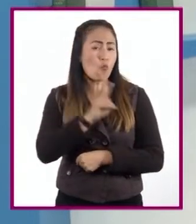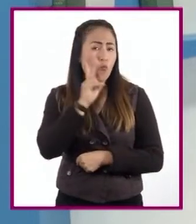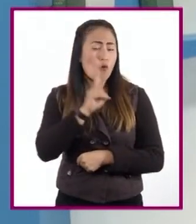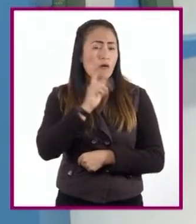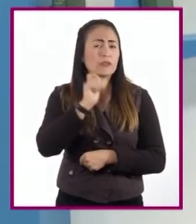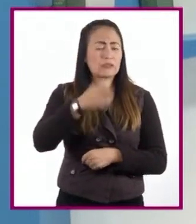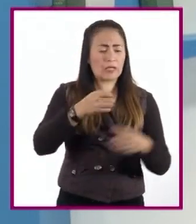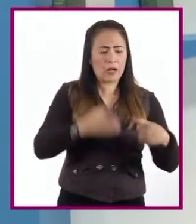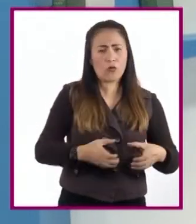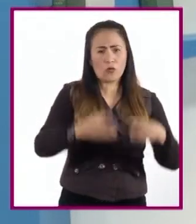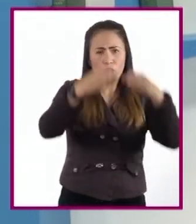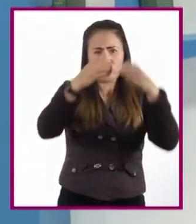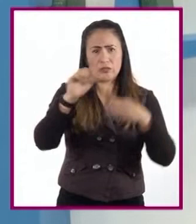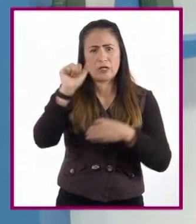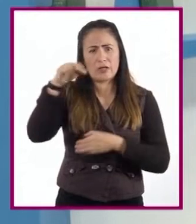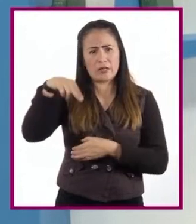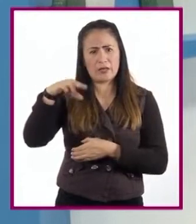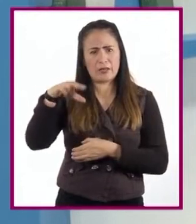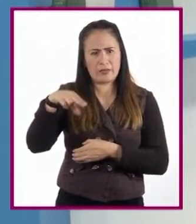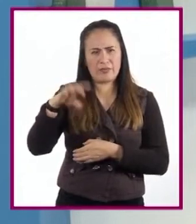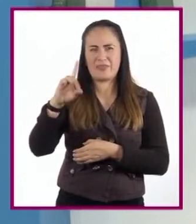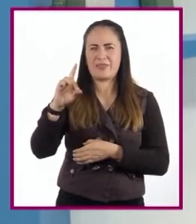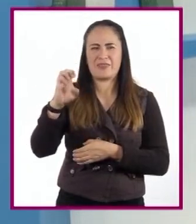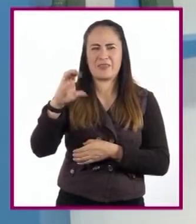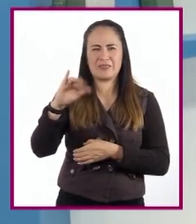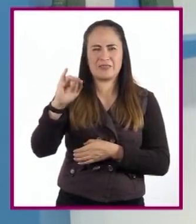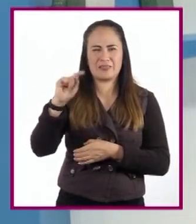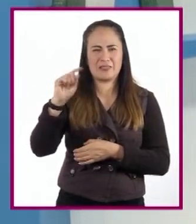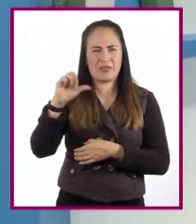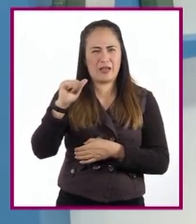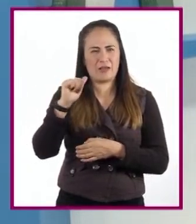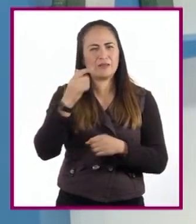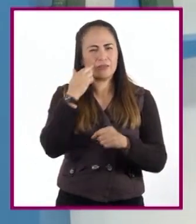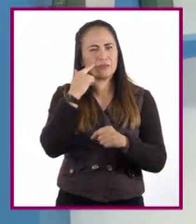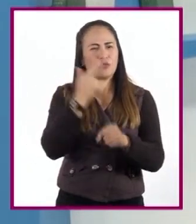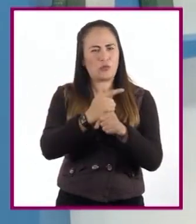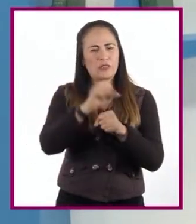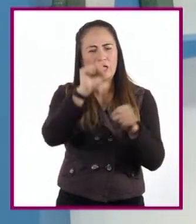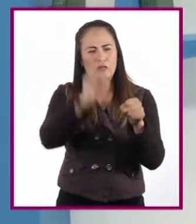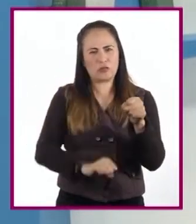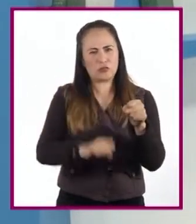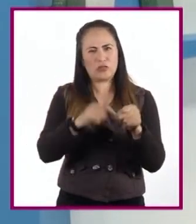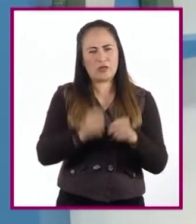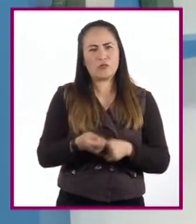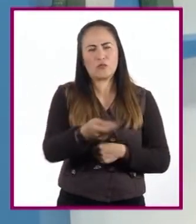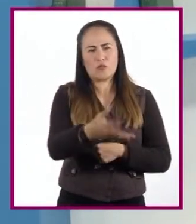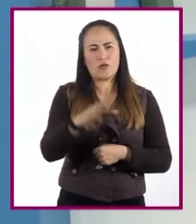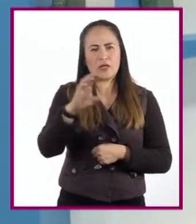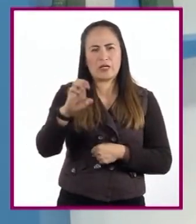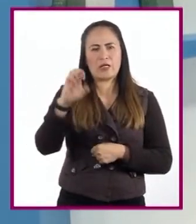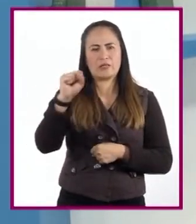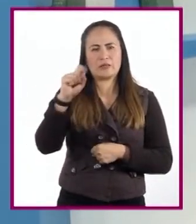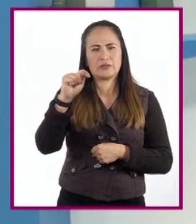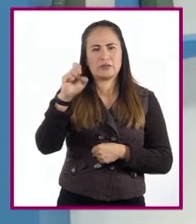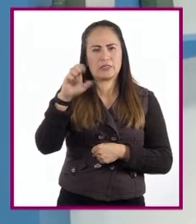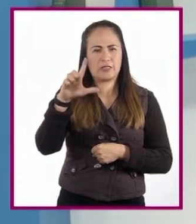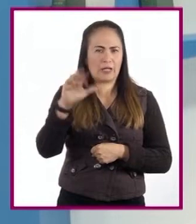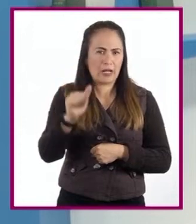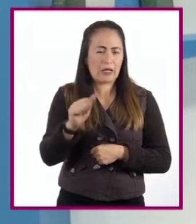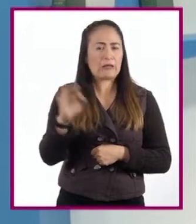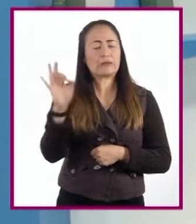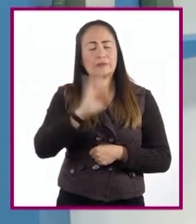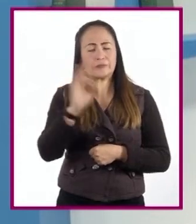de andesita, descubierta al sur del Gran Basamento, conocida como la Estela. Probablemente un